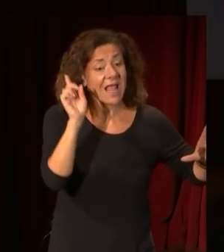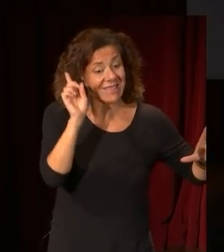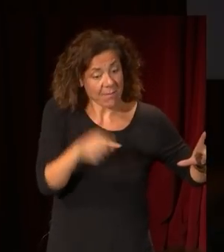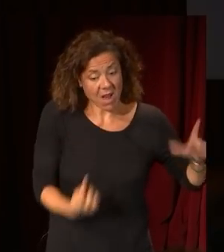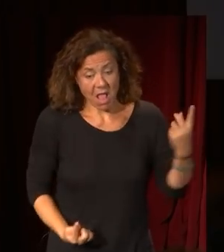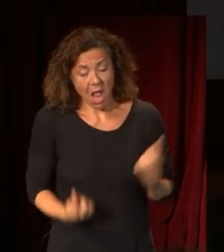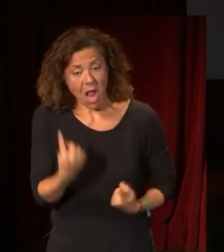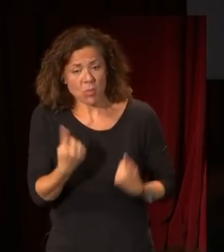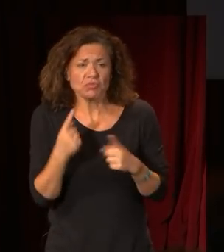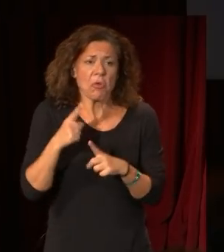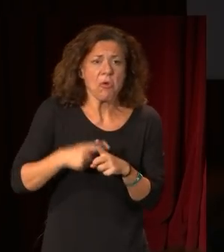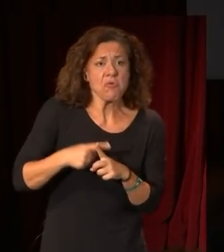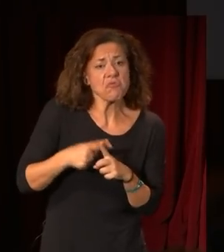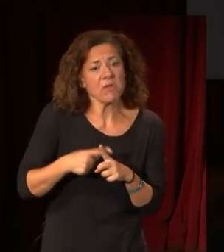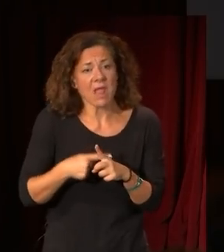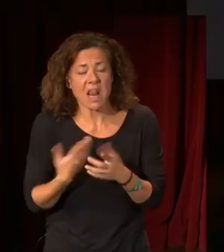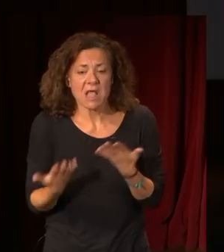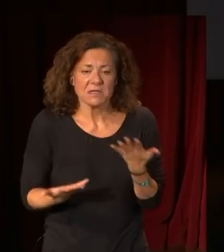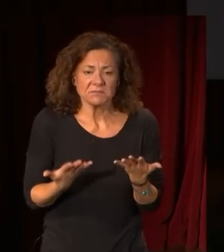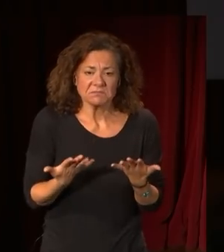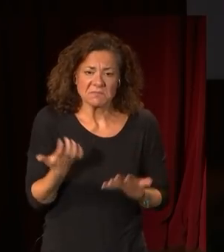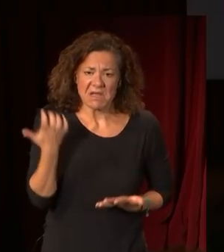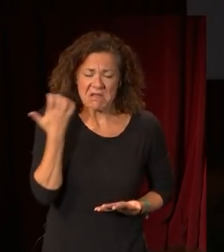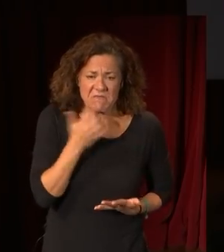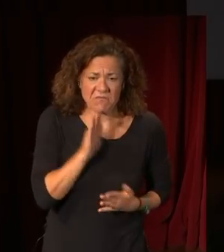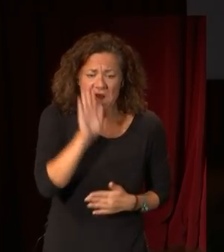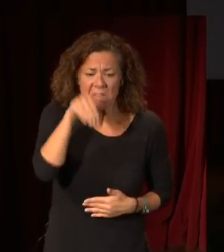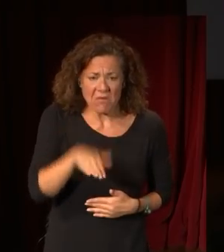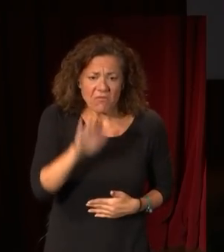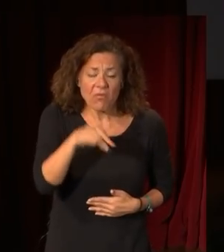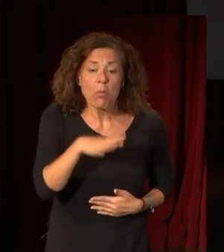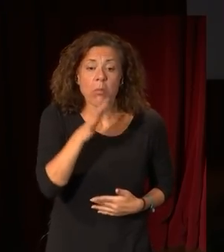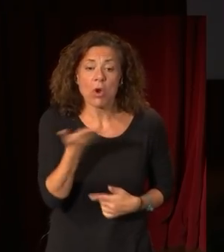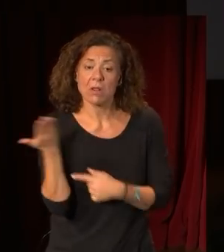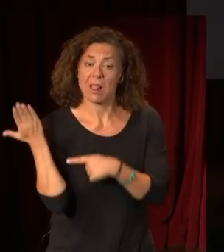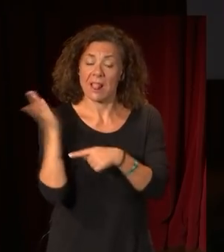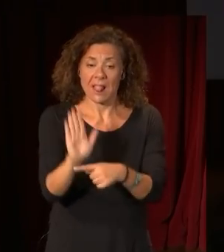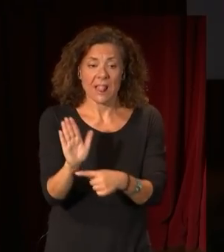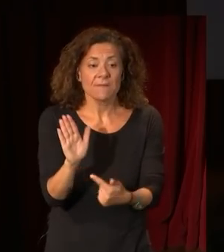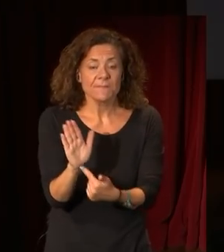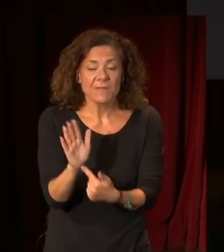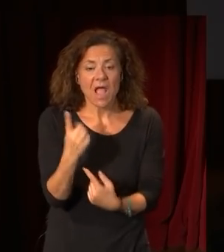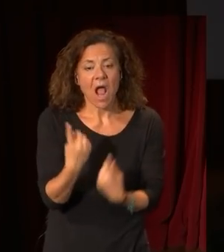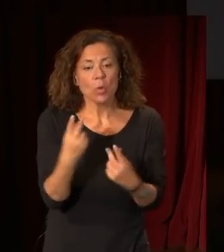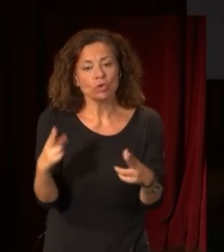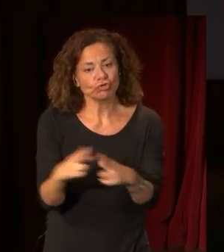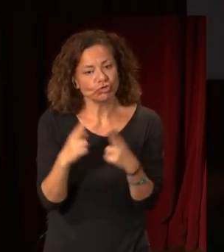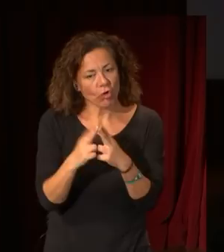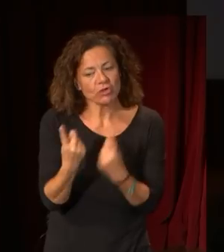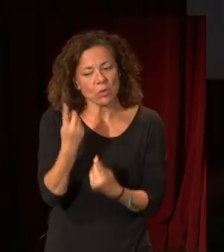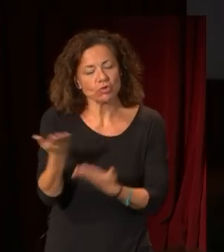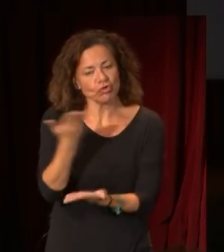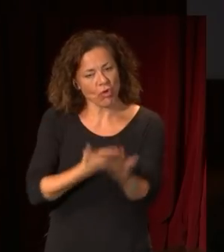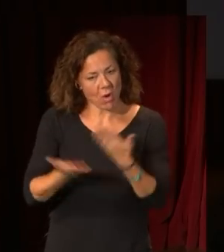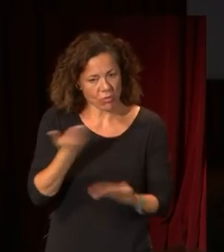otras que tienen un nivel más digamos irregular por la presencia por la actividad de algunos socios de algunos colaboradores